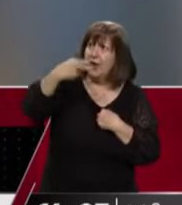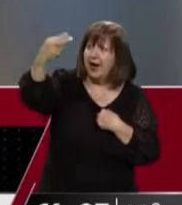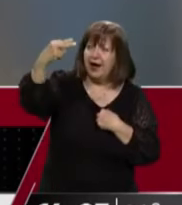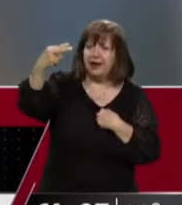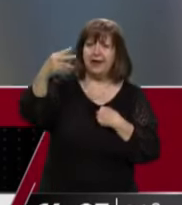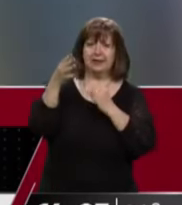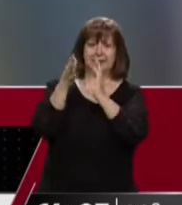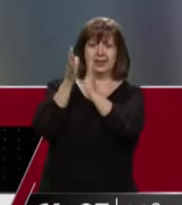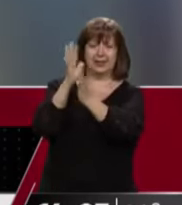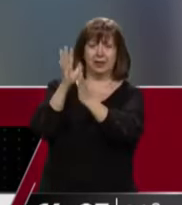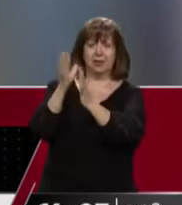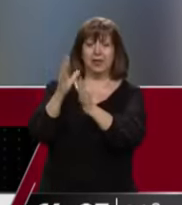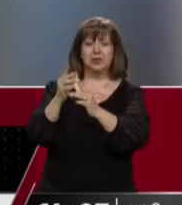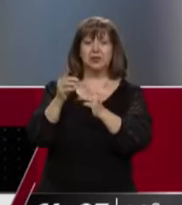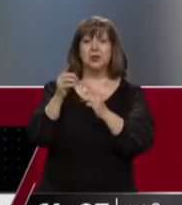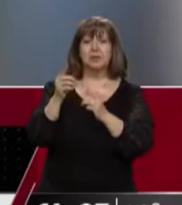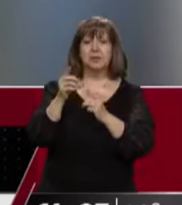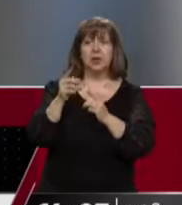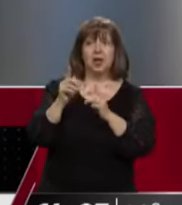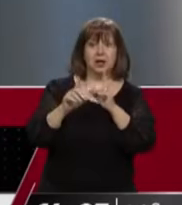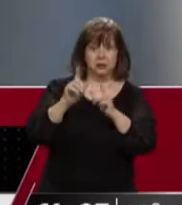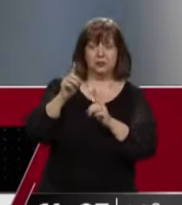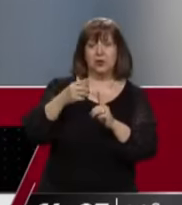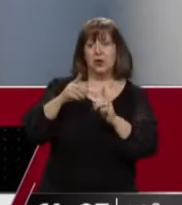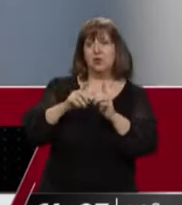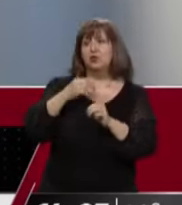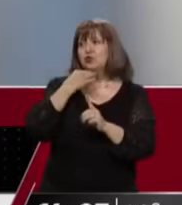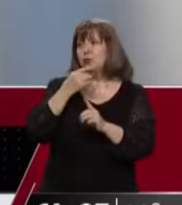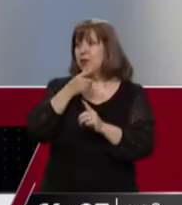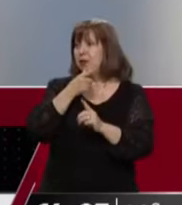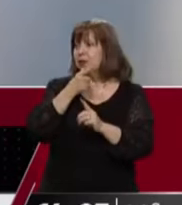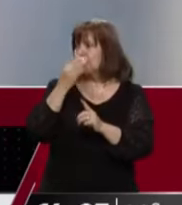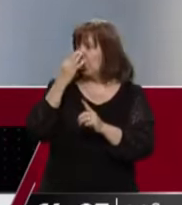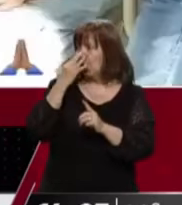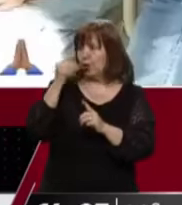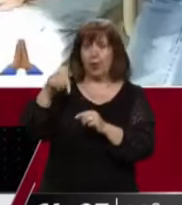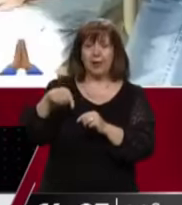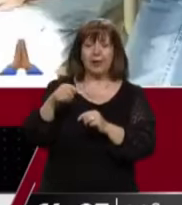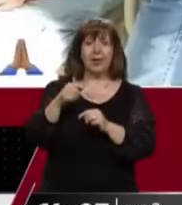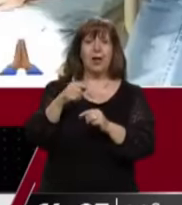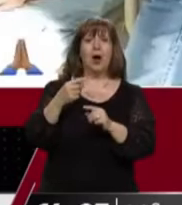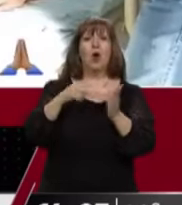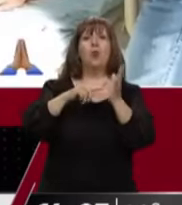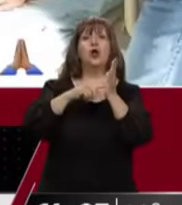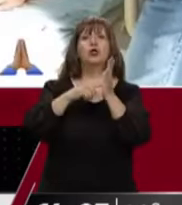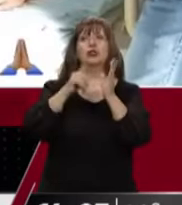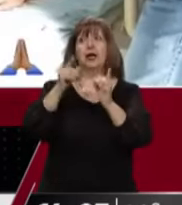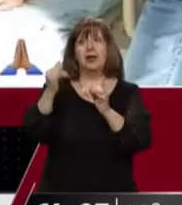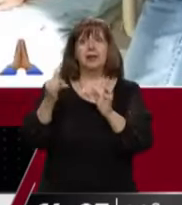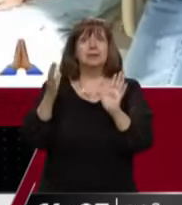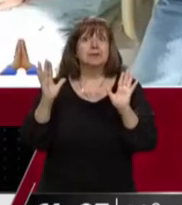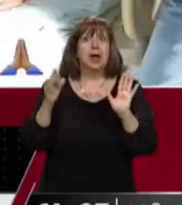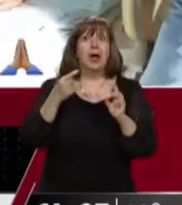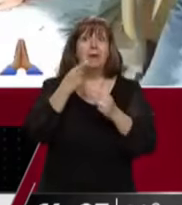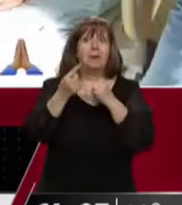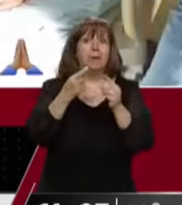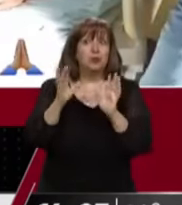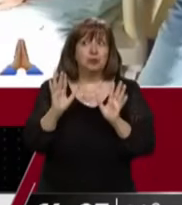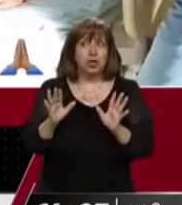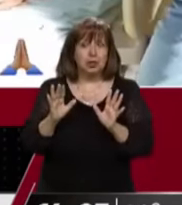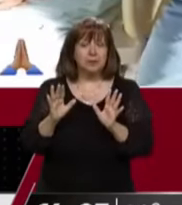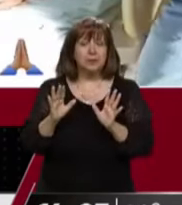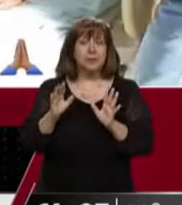tratamiento. Tengo entendido que también lo están haciendo acá, no sé si en Córdoba o en Buenos Aires, así que hay que ver, averiguarnos también